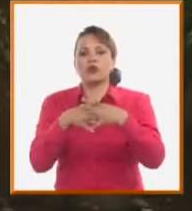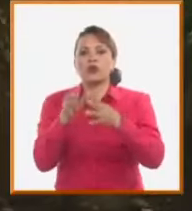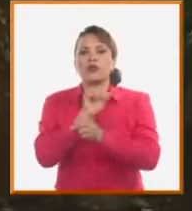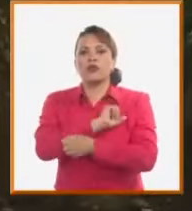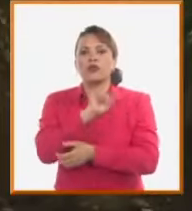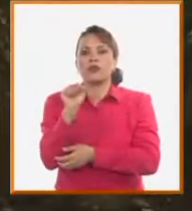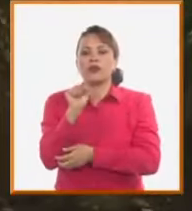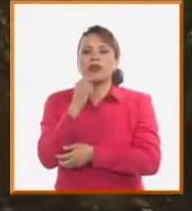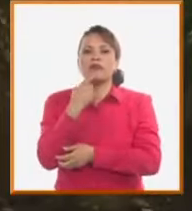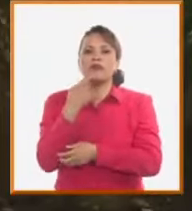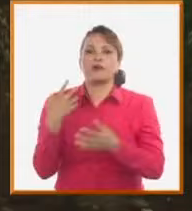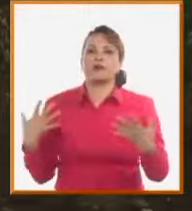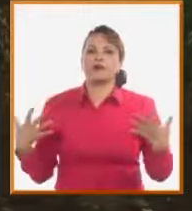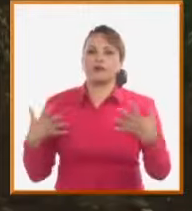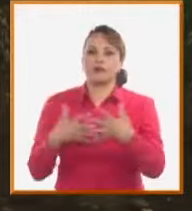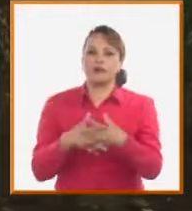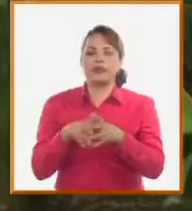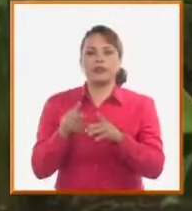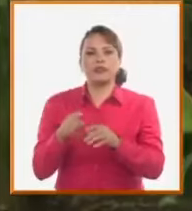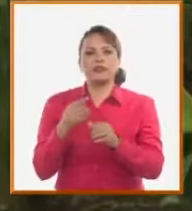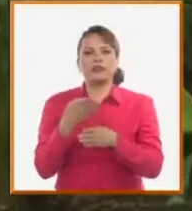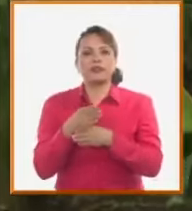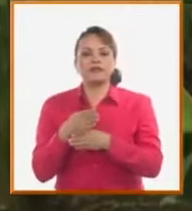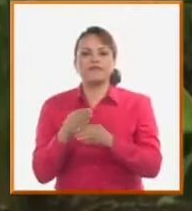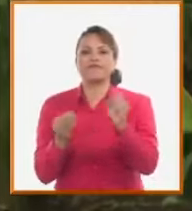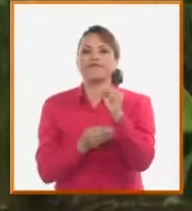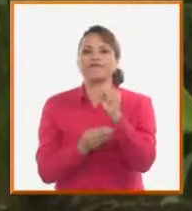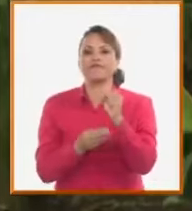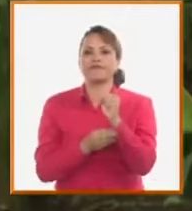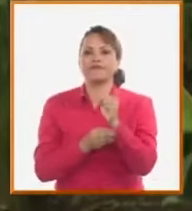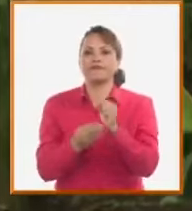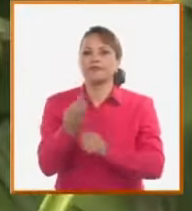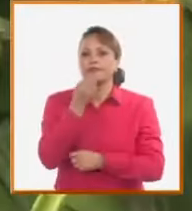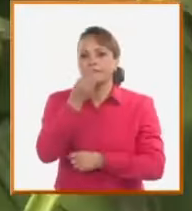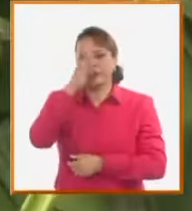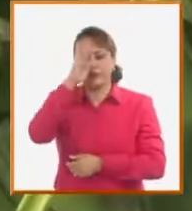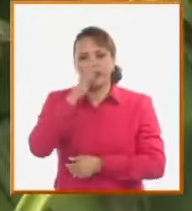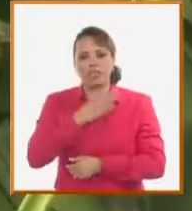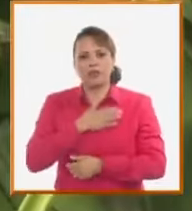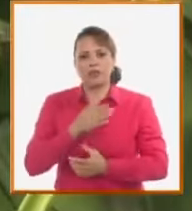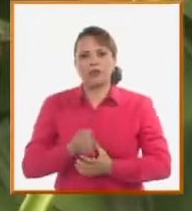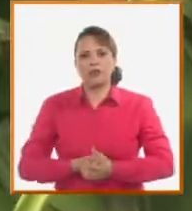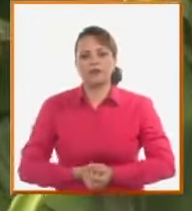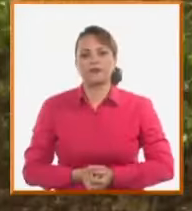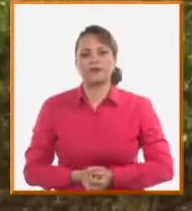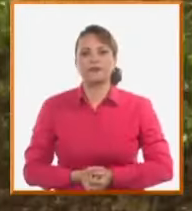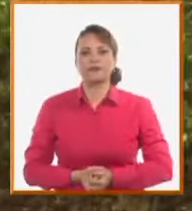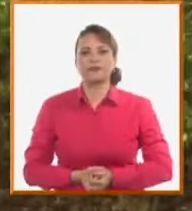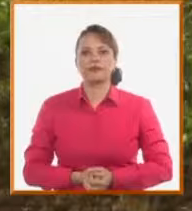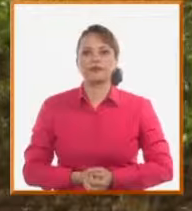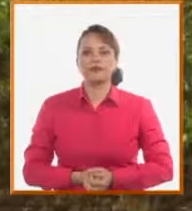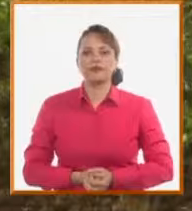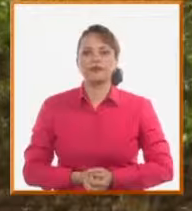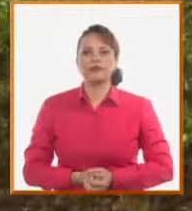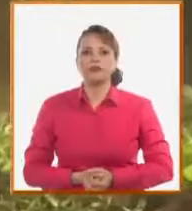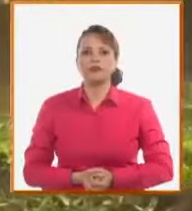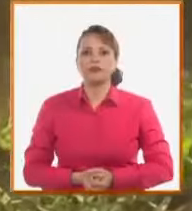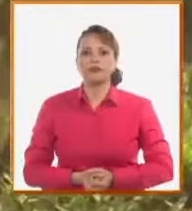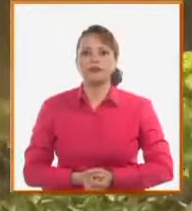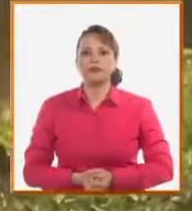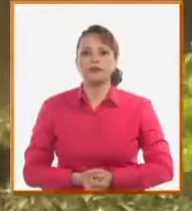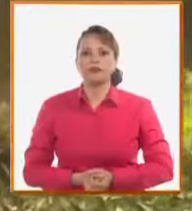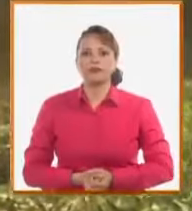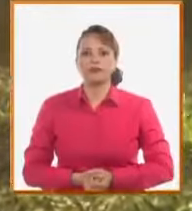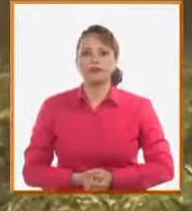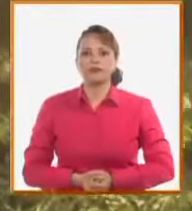bien común, el fortalecimiento del programa alimentario de los cubanos. Osvaldo Sánchez Naranjo, especial para la